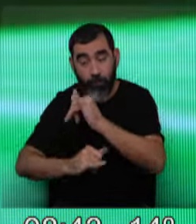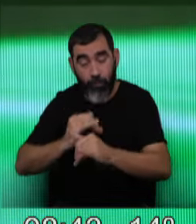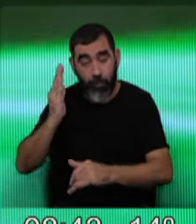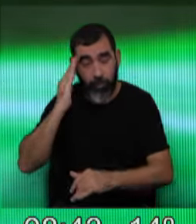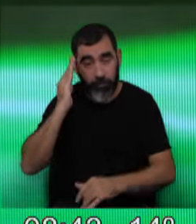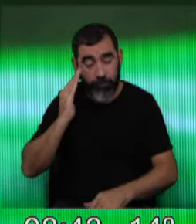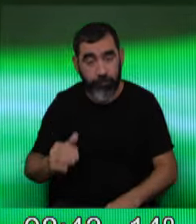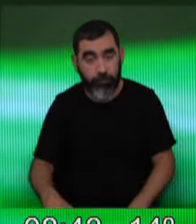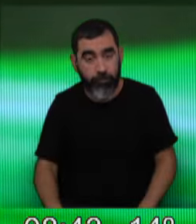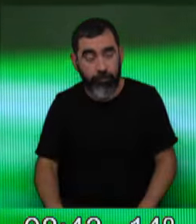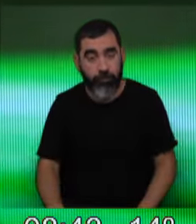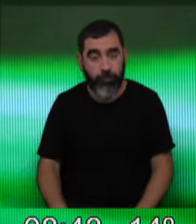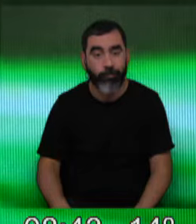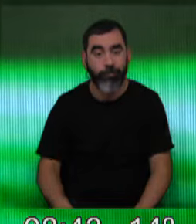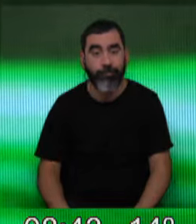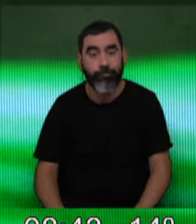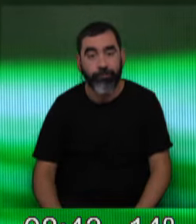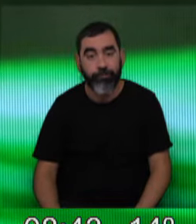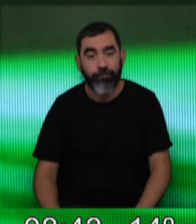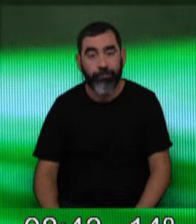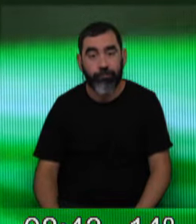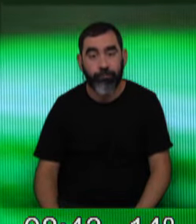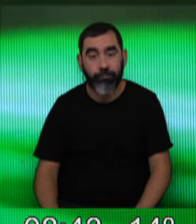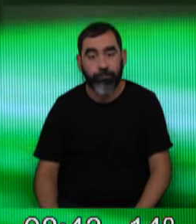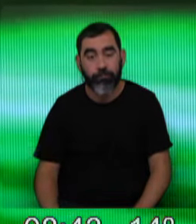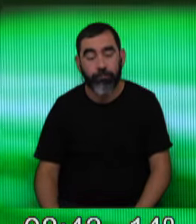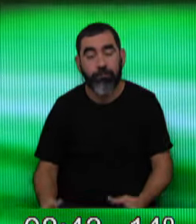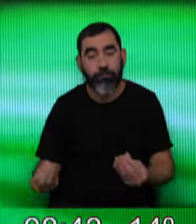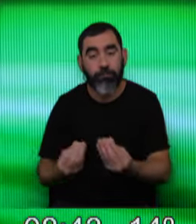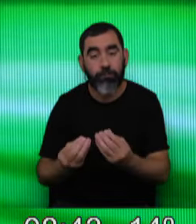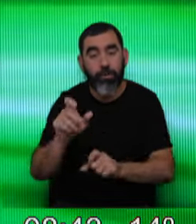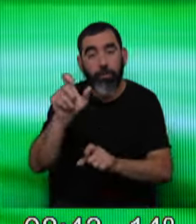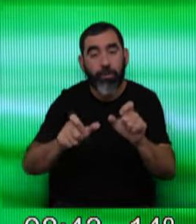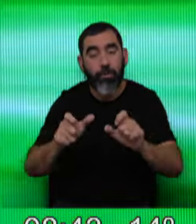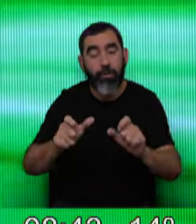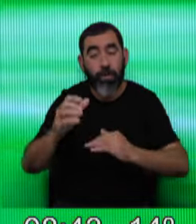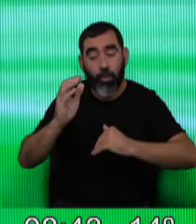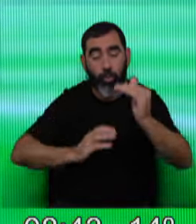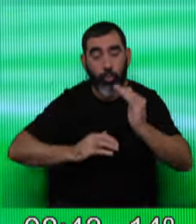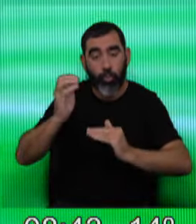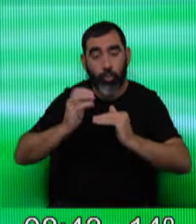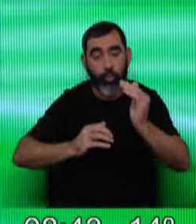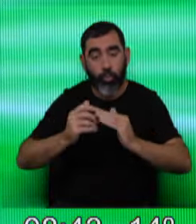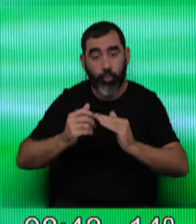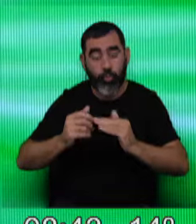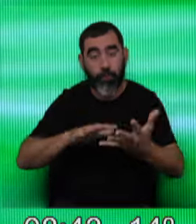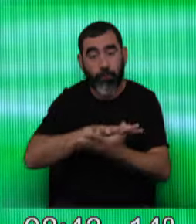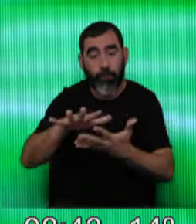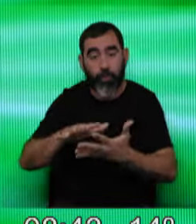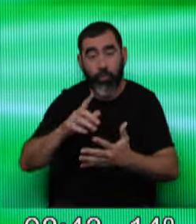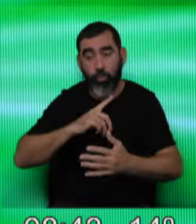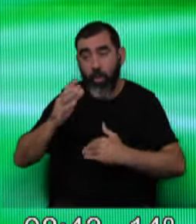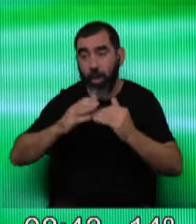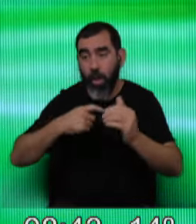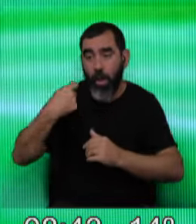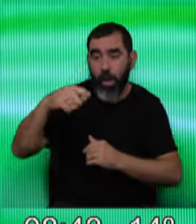acerquen también a la bioconstrucción. Es para que justamente hay mucha gente que edifica, se auto construye en el barrio, porque muchos son albañiles